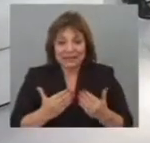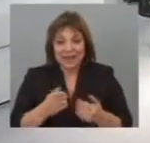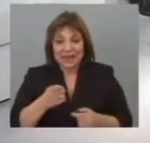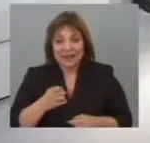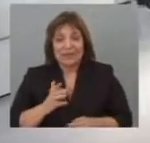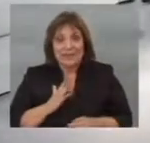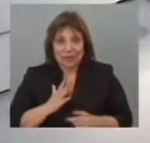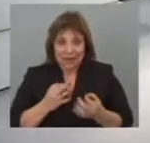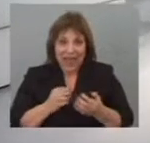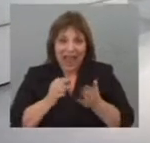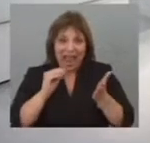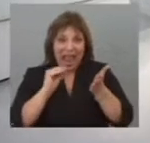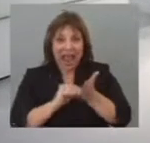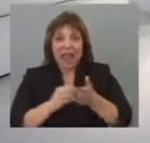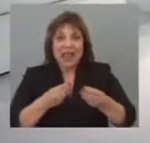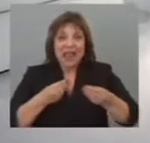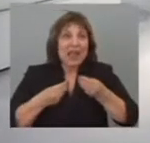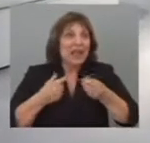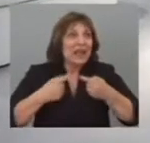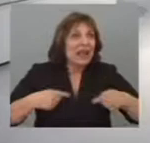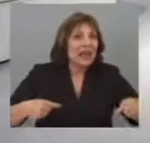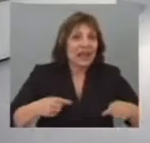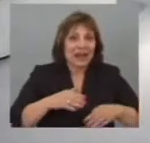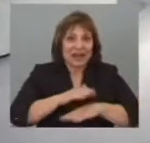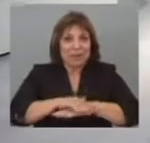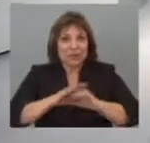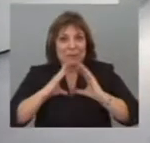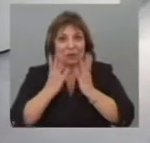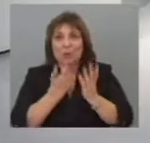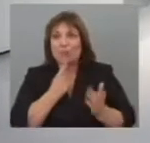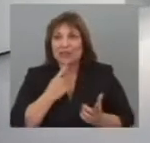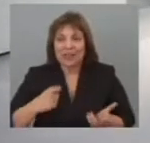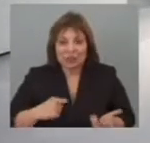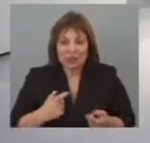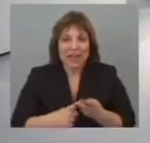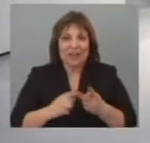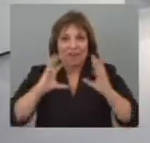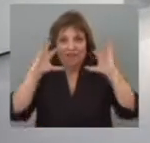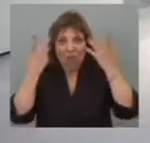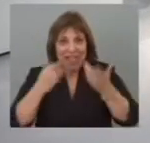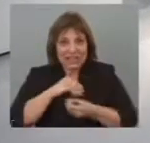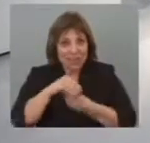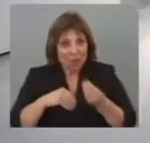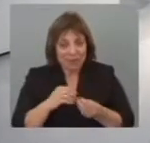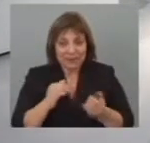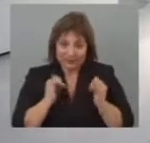InMujeres es el articulador de todas las políticas sociales, que tiene que ver con el tema de violencia doméstica. Bueno, sí,